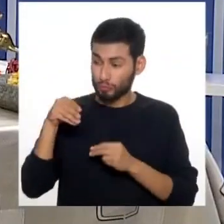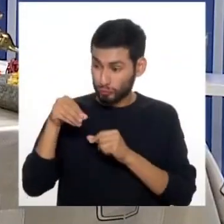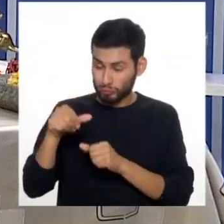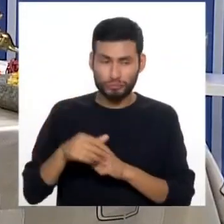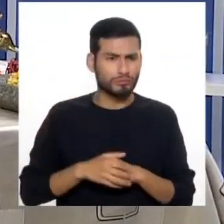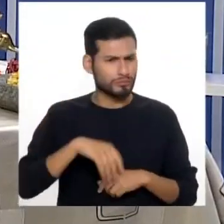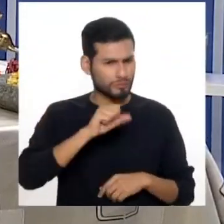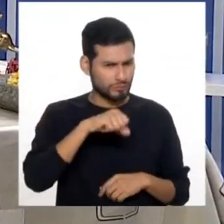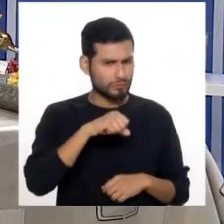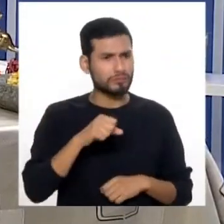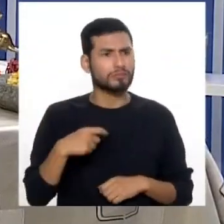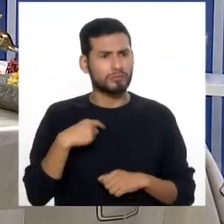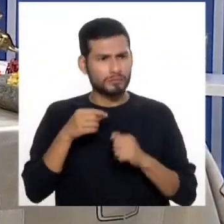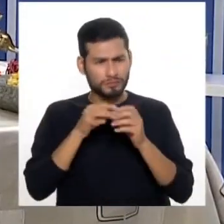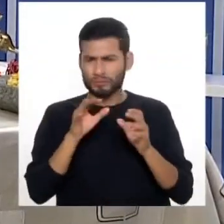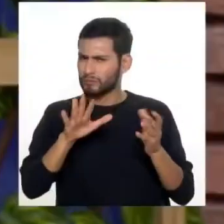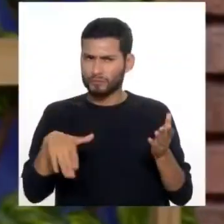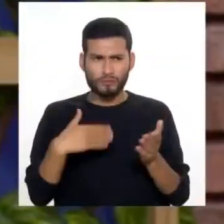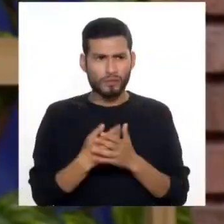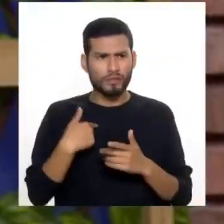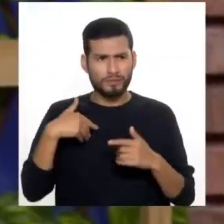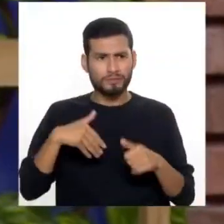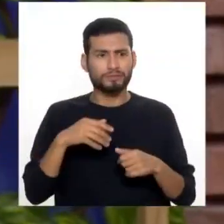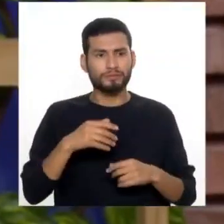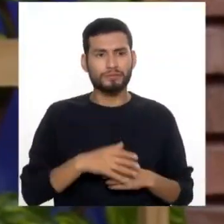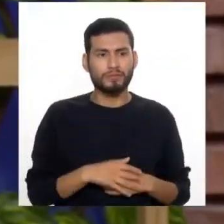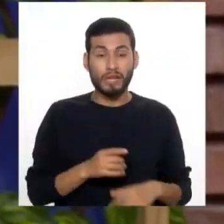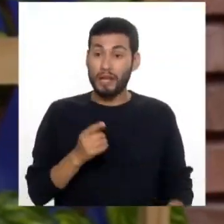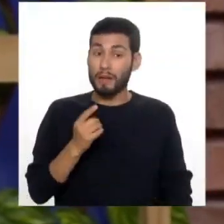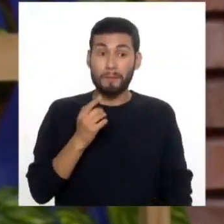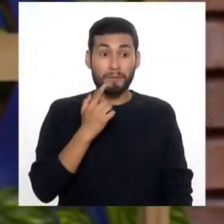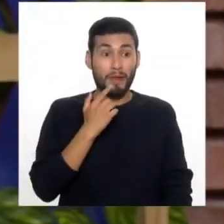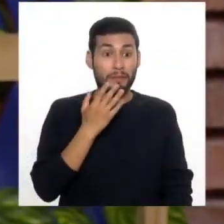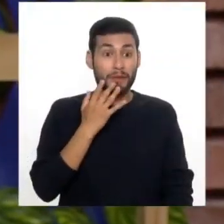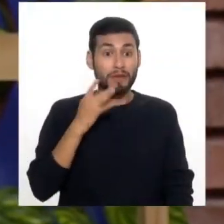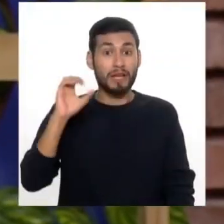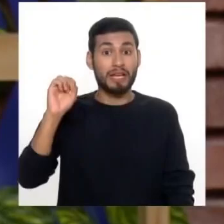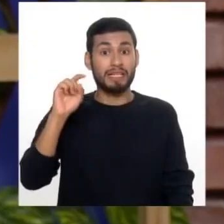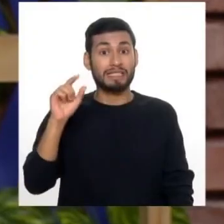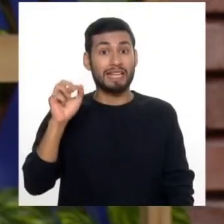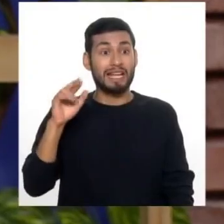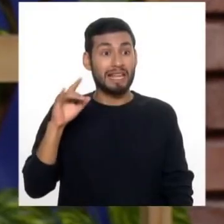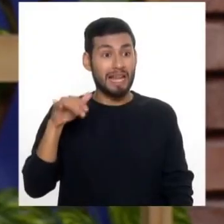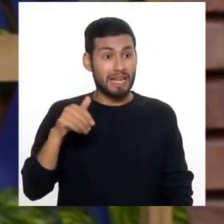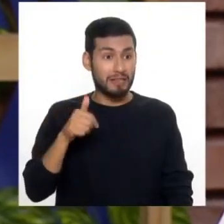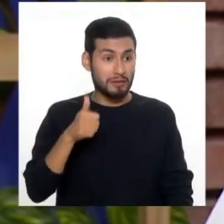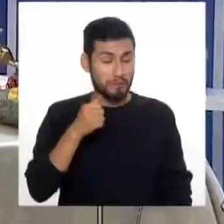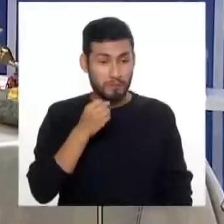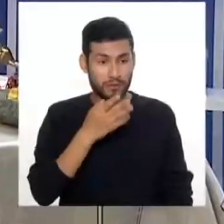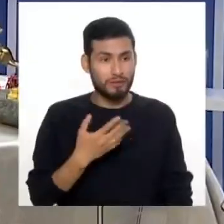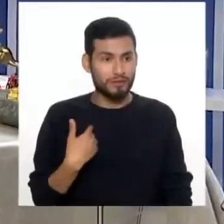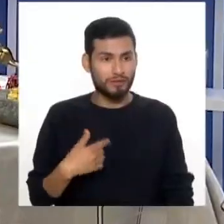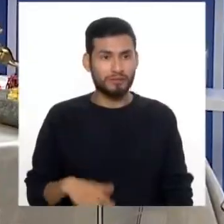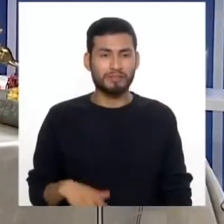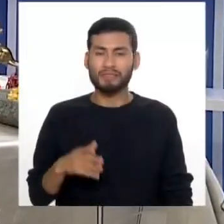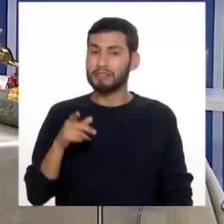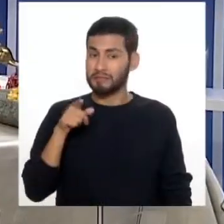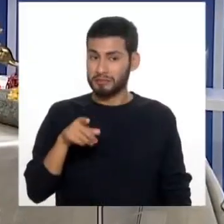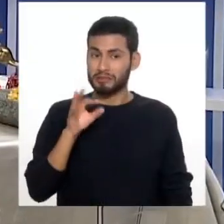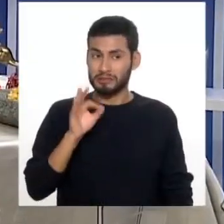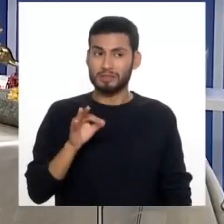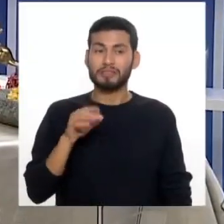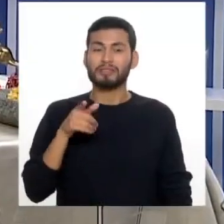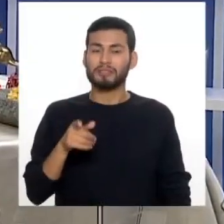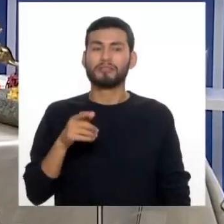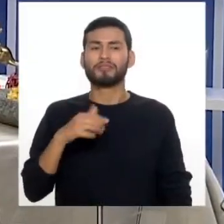Sí, también damos zarandaja. En todo nuestro plato lleva zarandaja. La mezcla de la zarandaja en... Uy, no, sí, no saben delicioso. Lo que es eso. Explota bueno, y acá entonces es